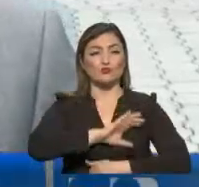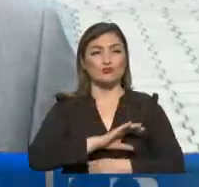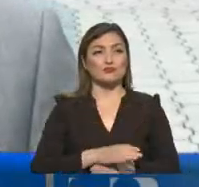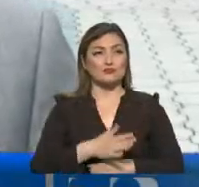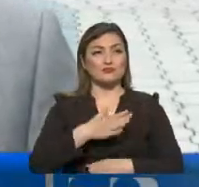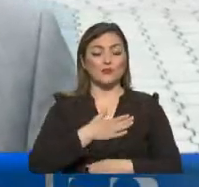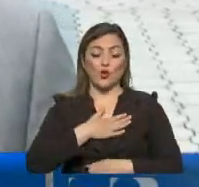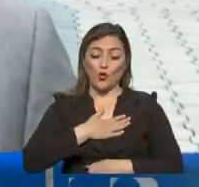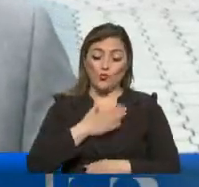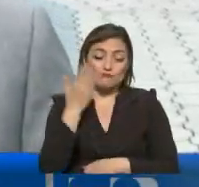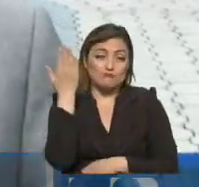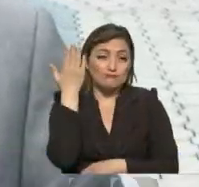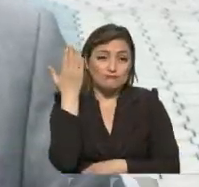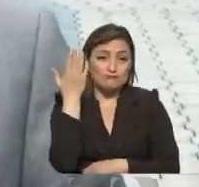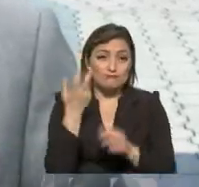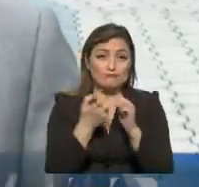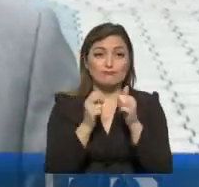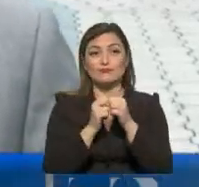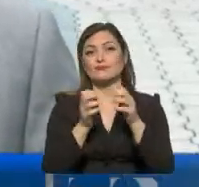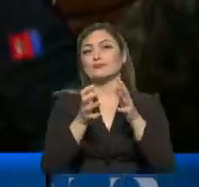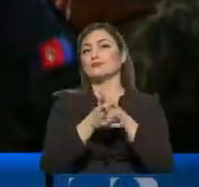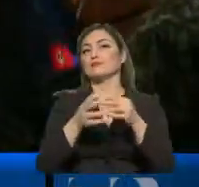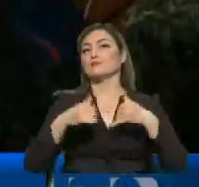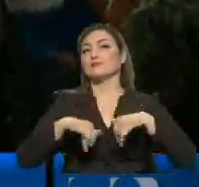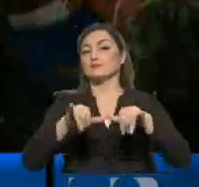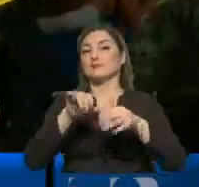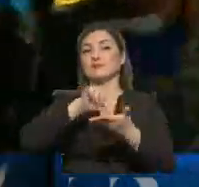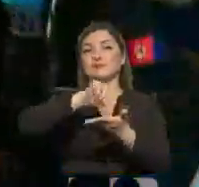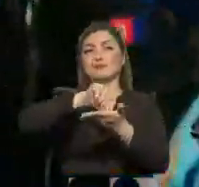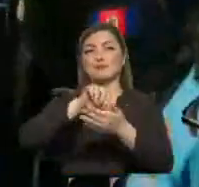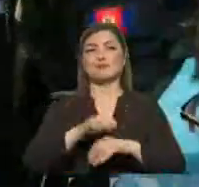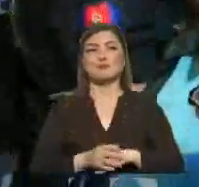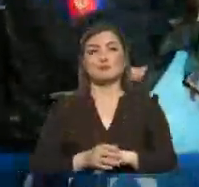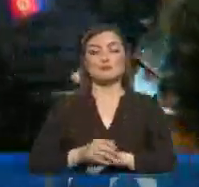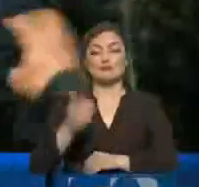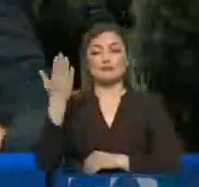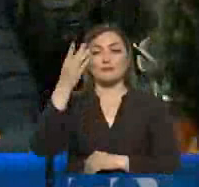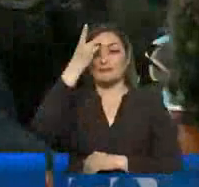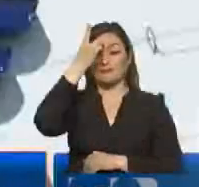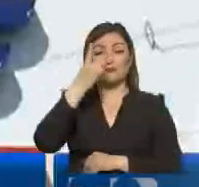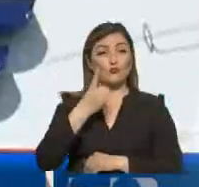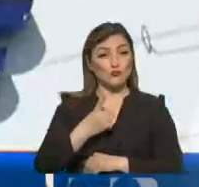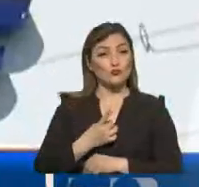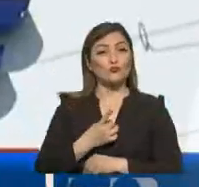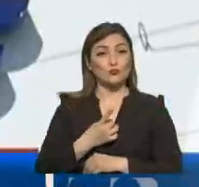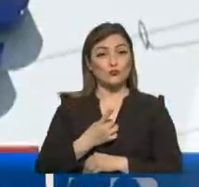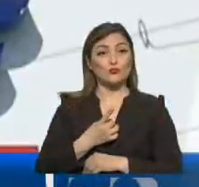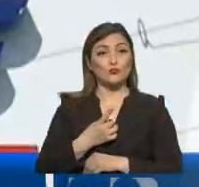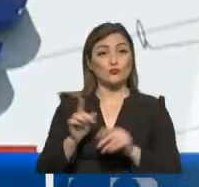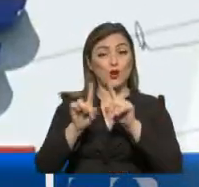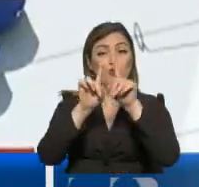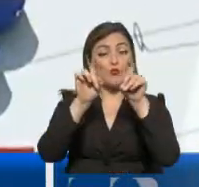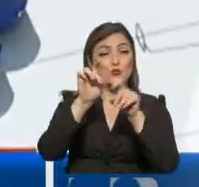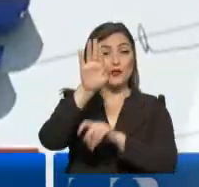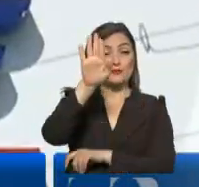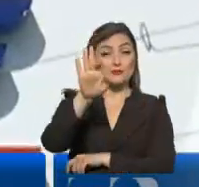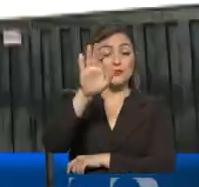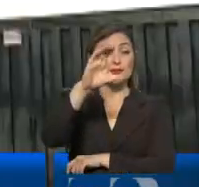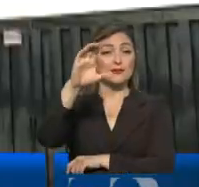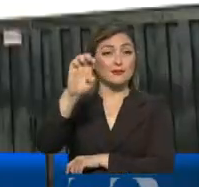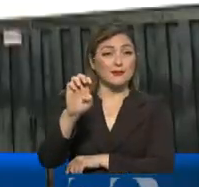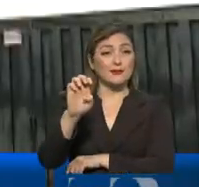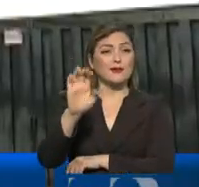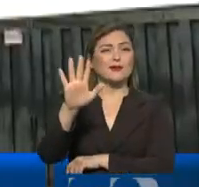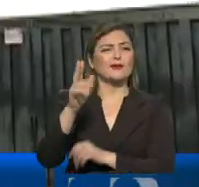el burgomaestre, seguimos solucionando los problemas de la ciudad. La decisión del alcalde ha sido, mientras tanto, llevar a consulta al Tribunal Contencioso Electoral